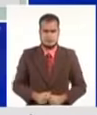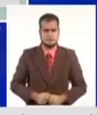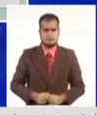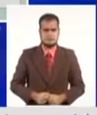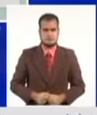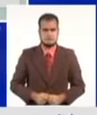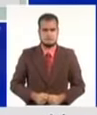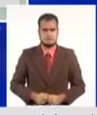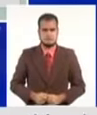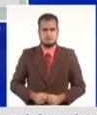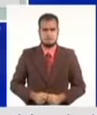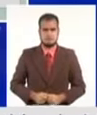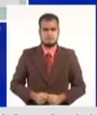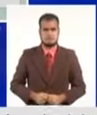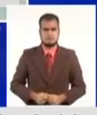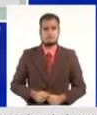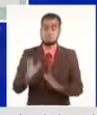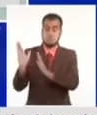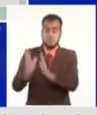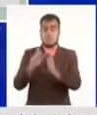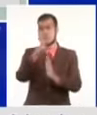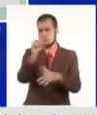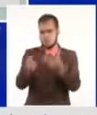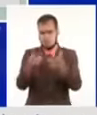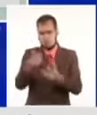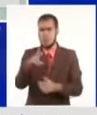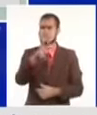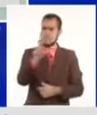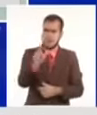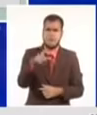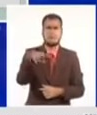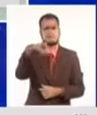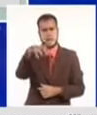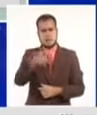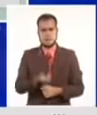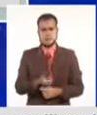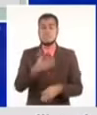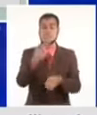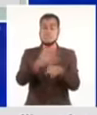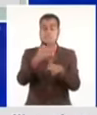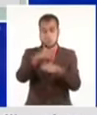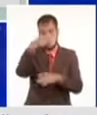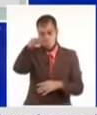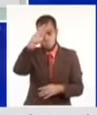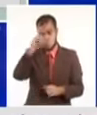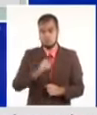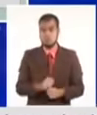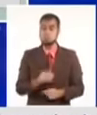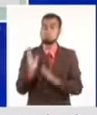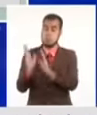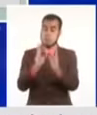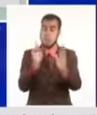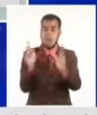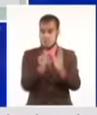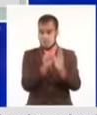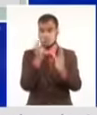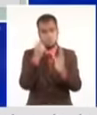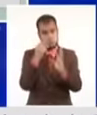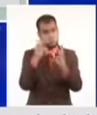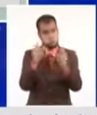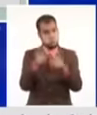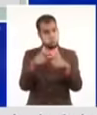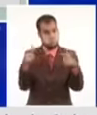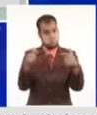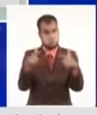procesadas. No obstante, Cienfuegos, Villa Clara, Pinar del Río y Santiago de Cuba sigue siendo muy elevado el